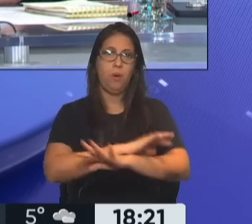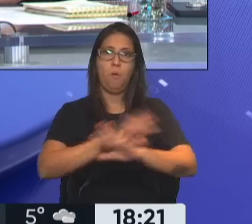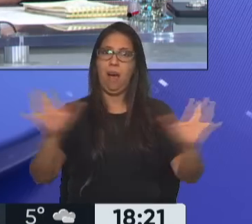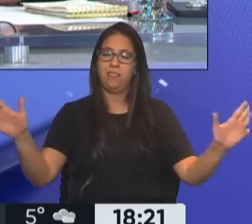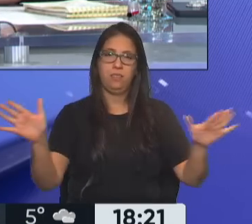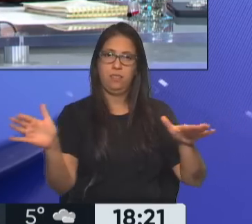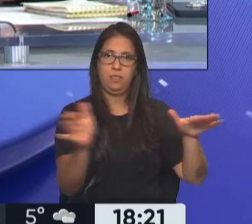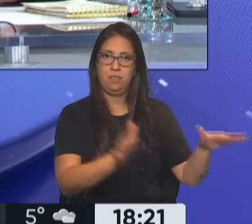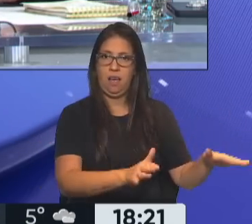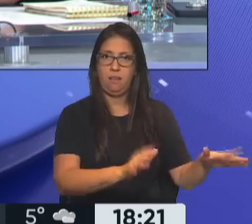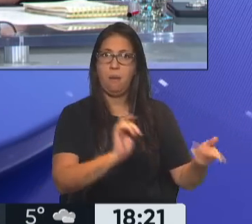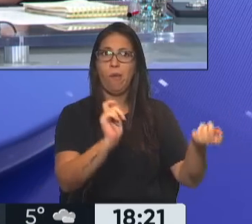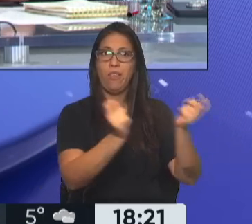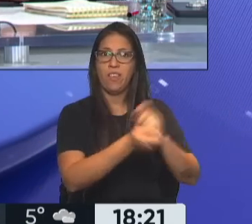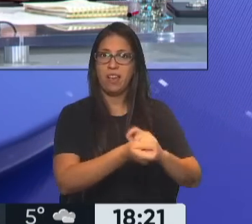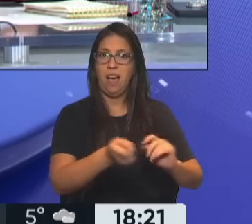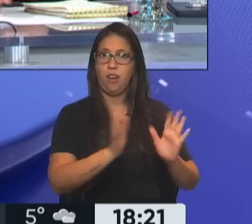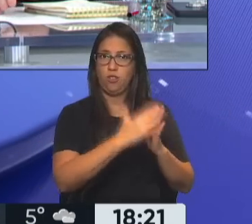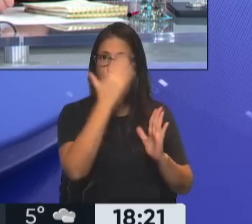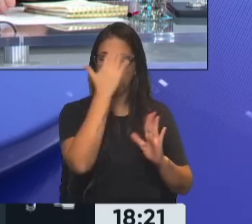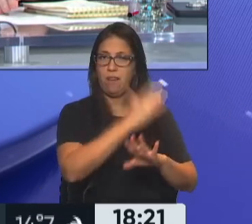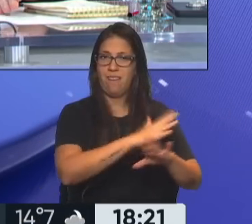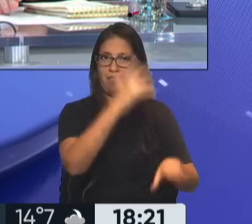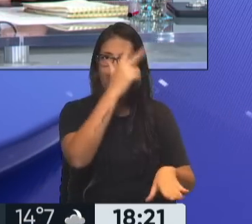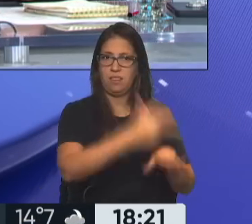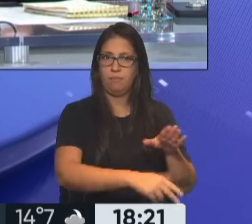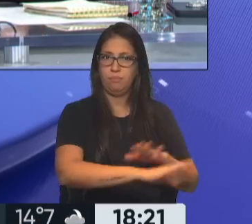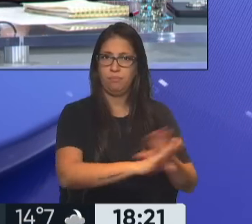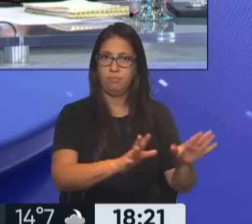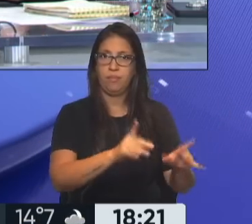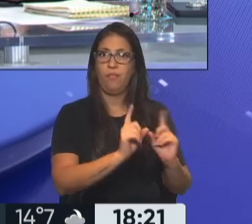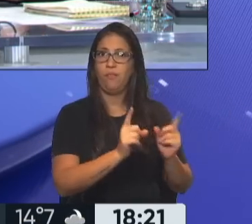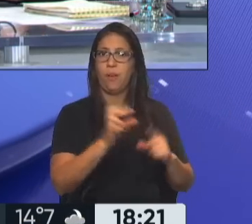avanzar en o modificar la Constitución, que es la Constitución pinochetista que aún rige en Chile.